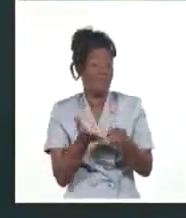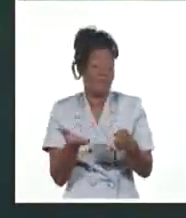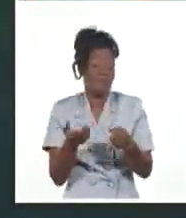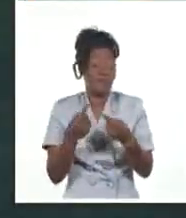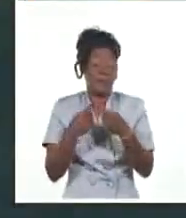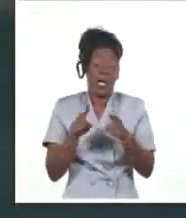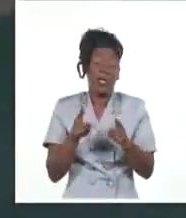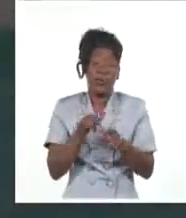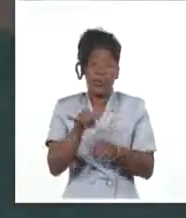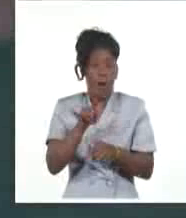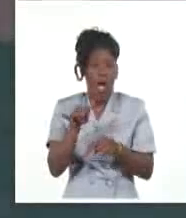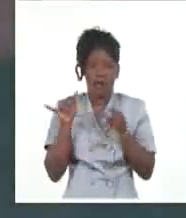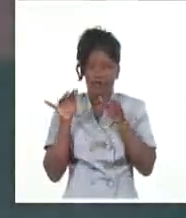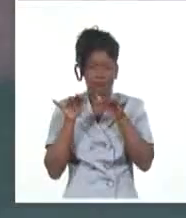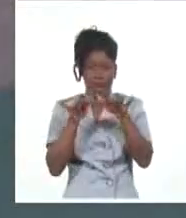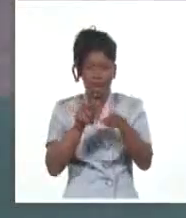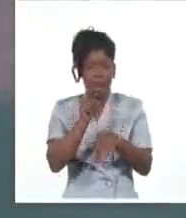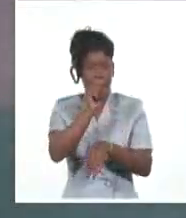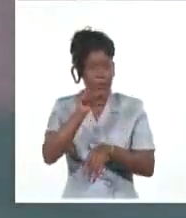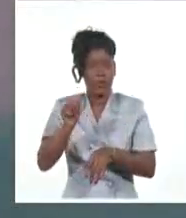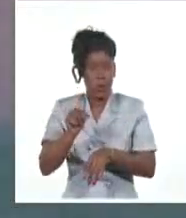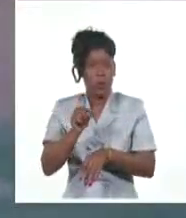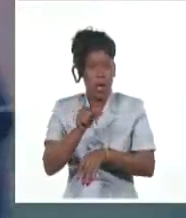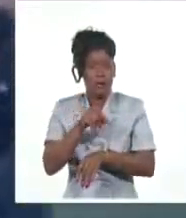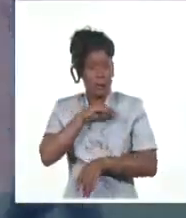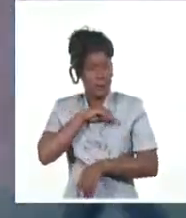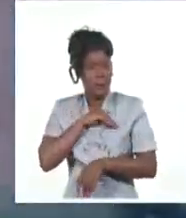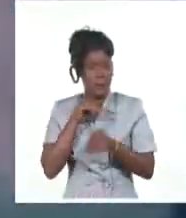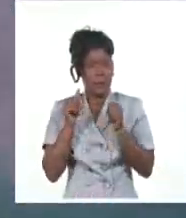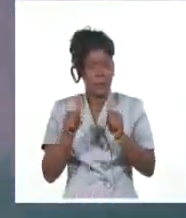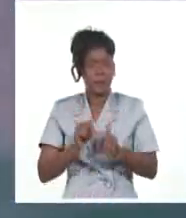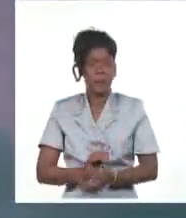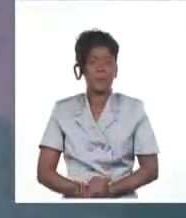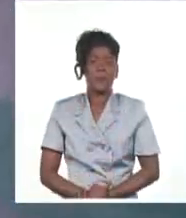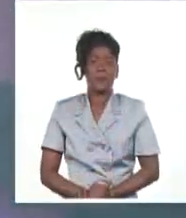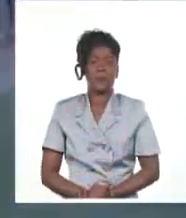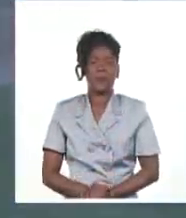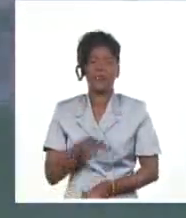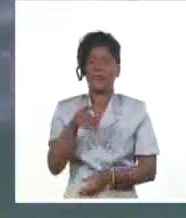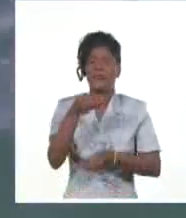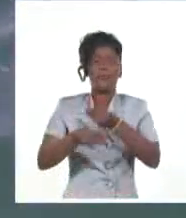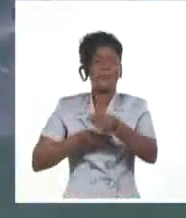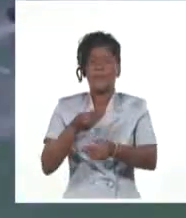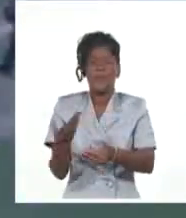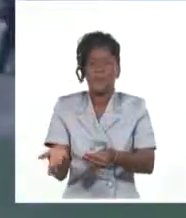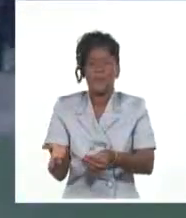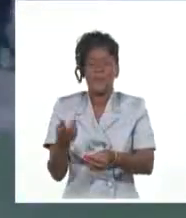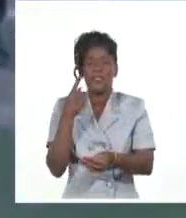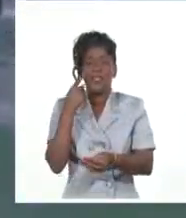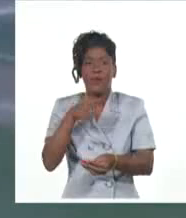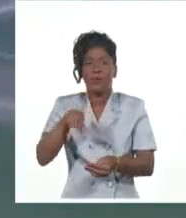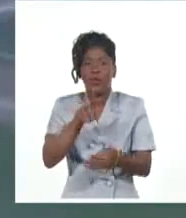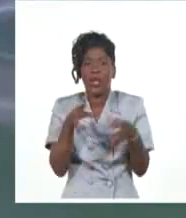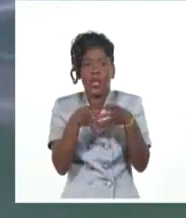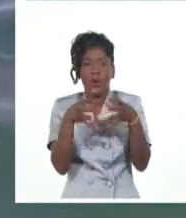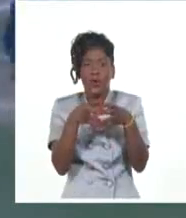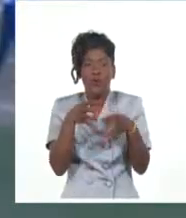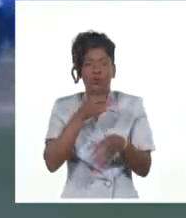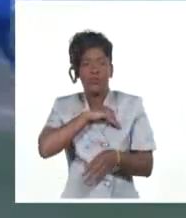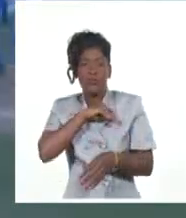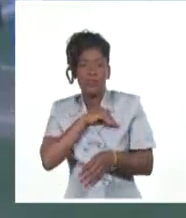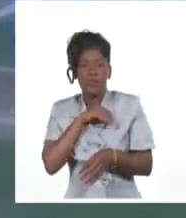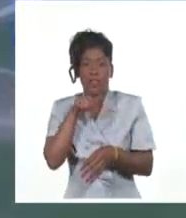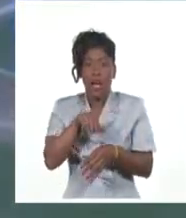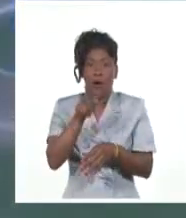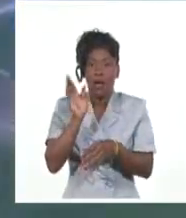Santiago. La gente pasaron un buen fin de semana. ¿Qué cambió en este equipo después de jugar mal como visitante y bueno, aquí ahora